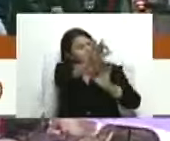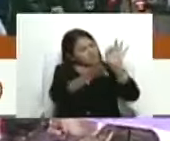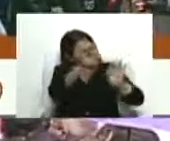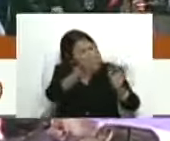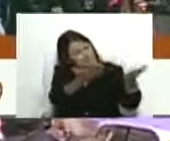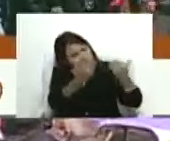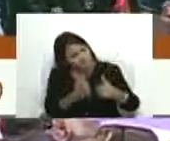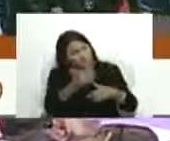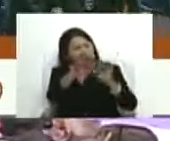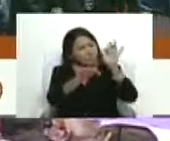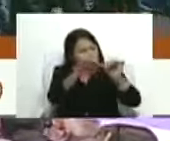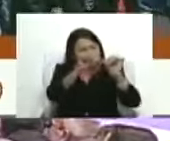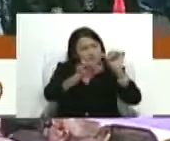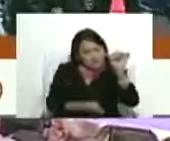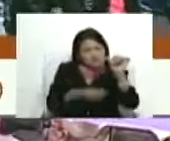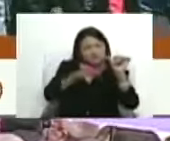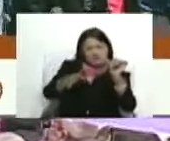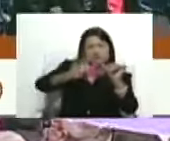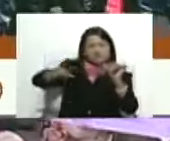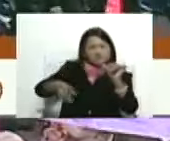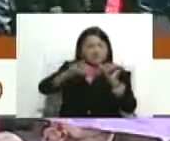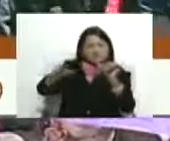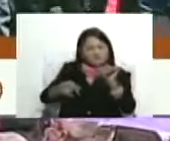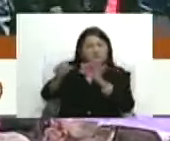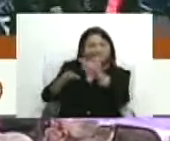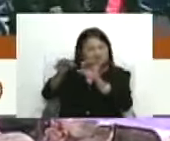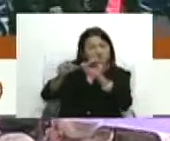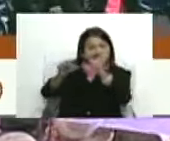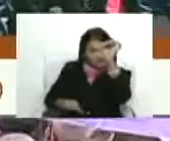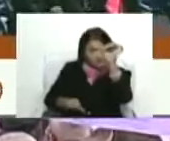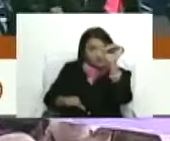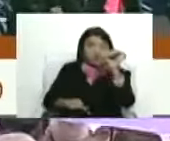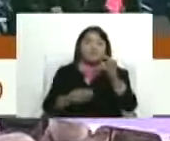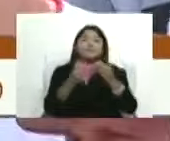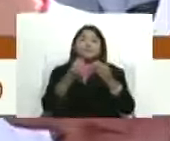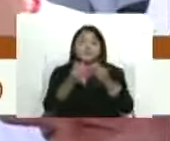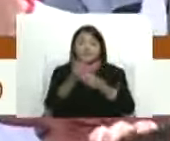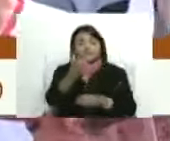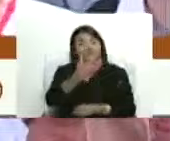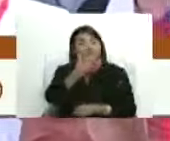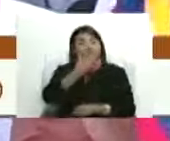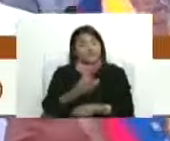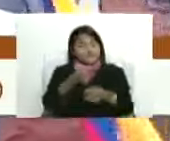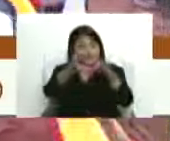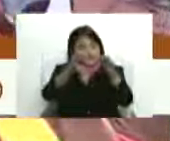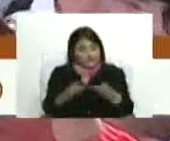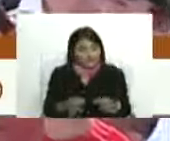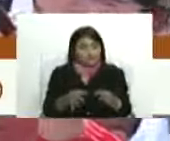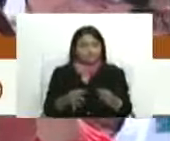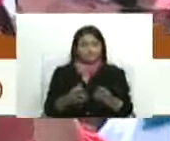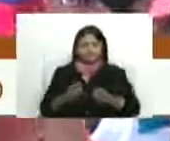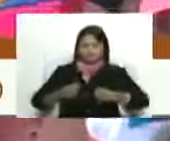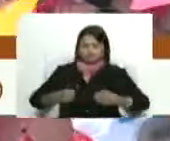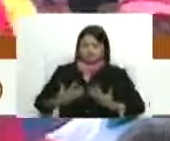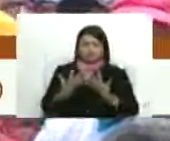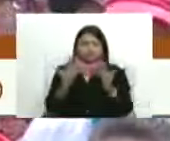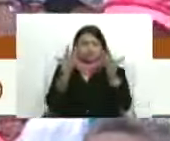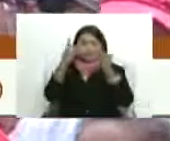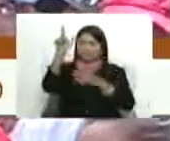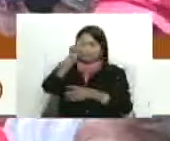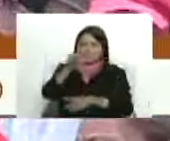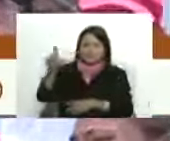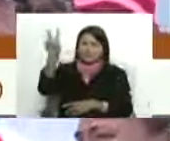ser convencido para que lo que amanezca el 3 de diciembre sea el esplendor completo de la